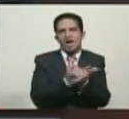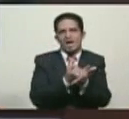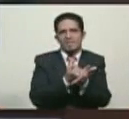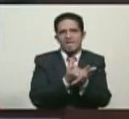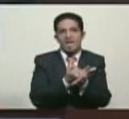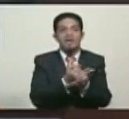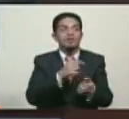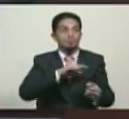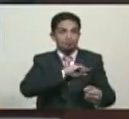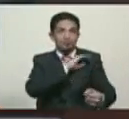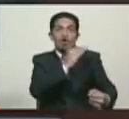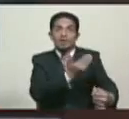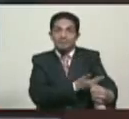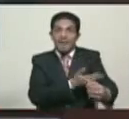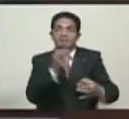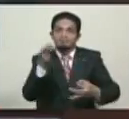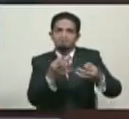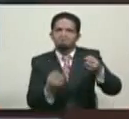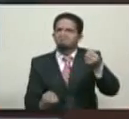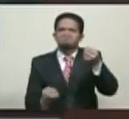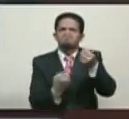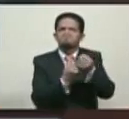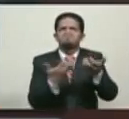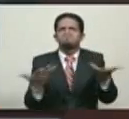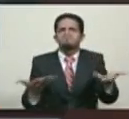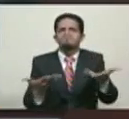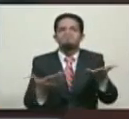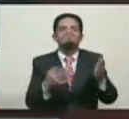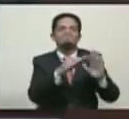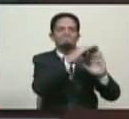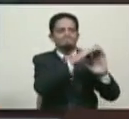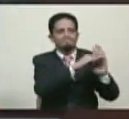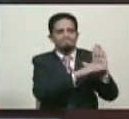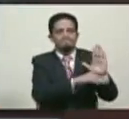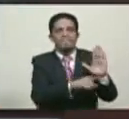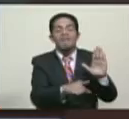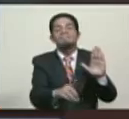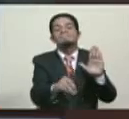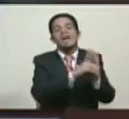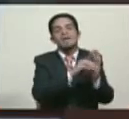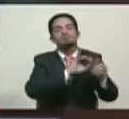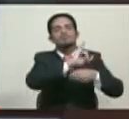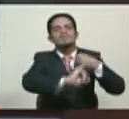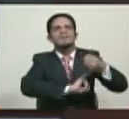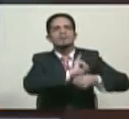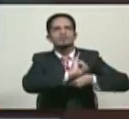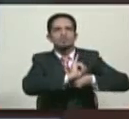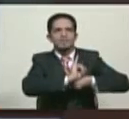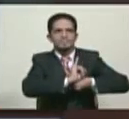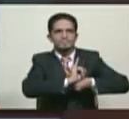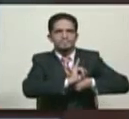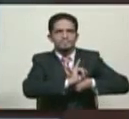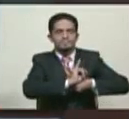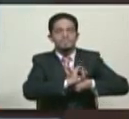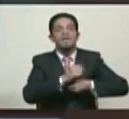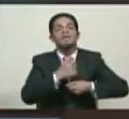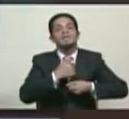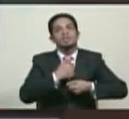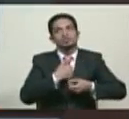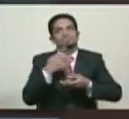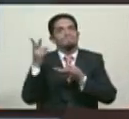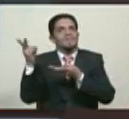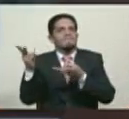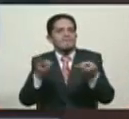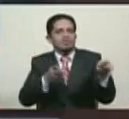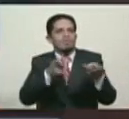fortaleza jurídica está sustentada con los más fundamentales principios del derecho internacional. Invito a quienes tienen